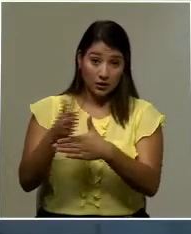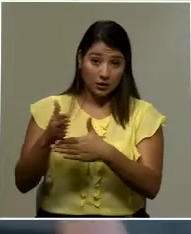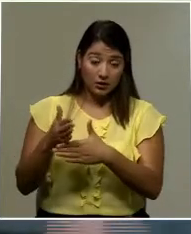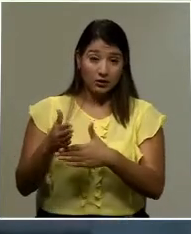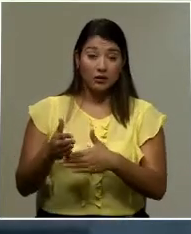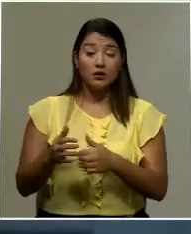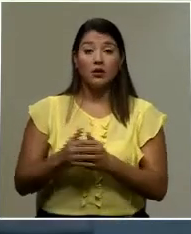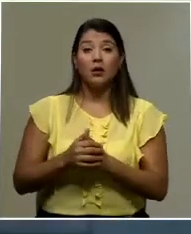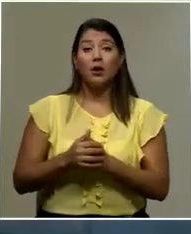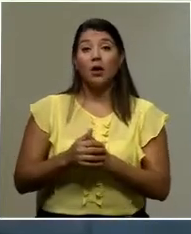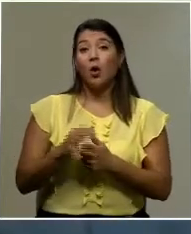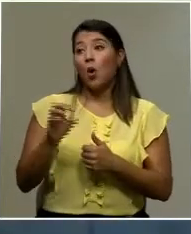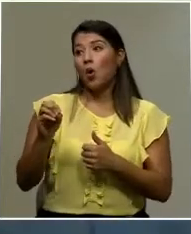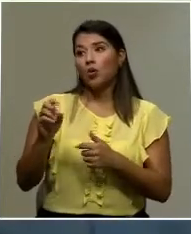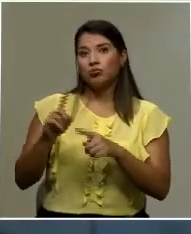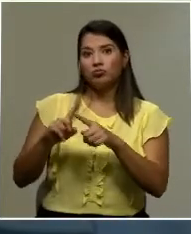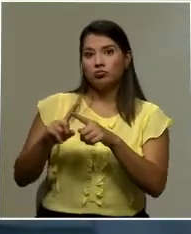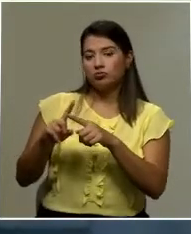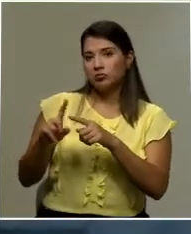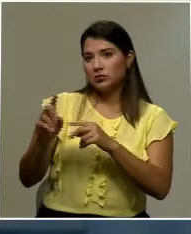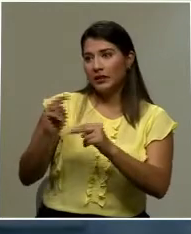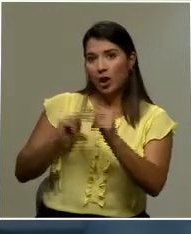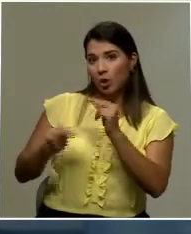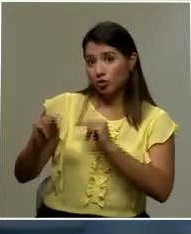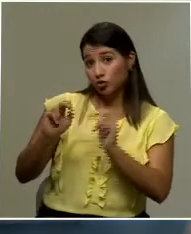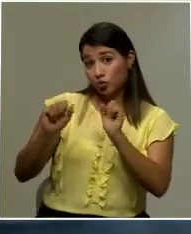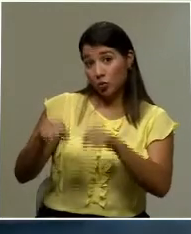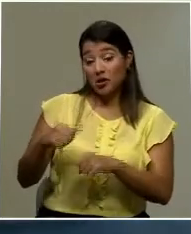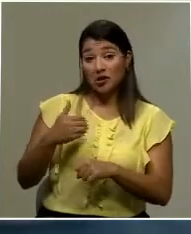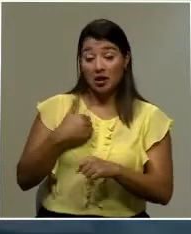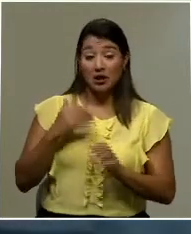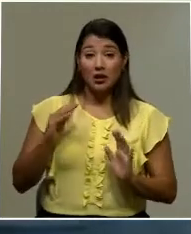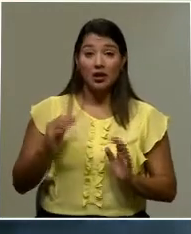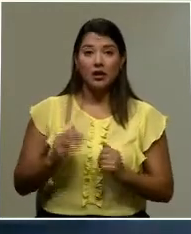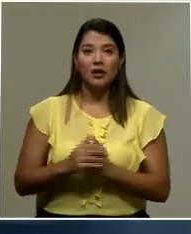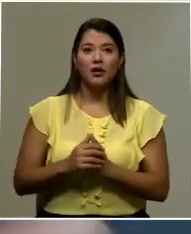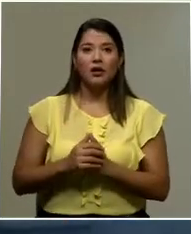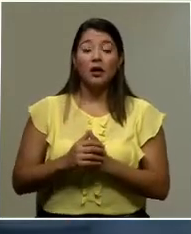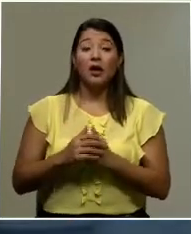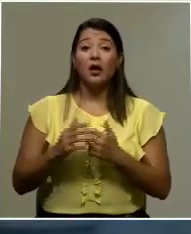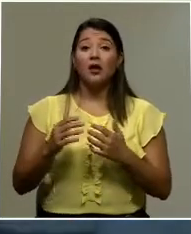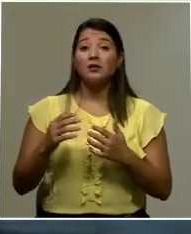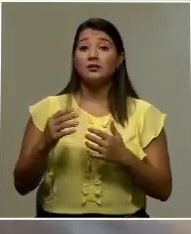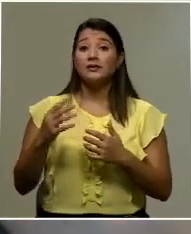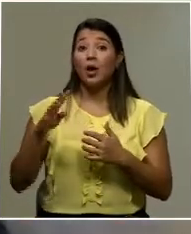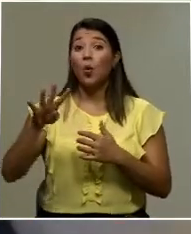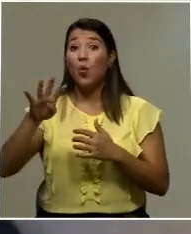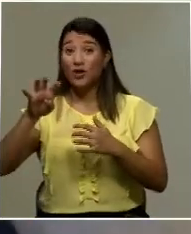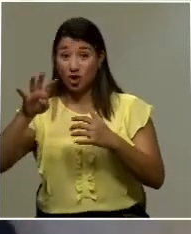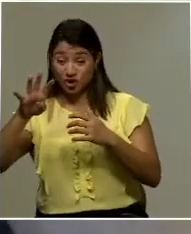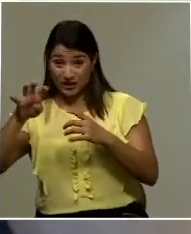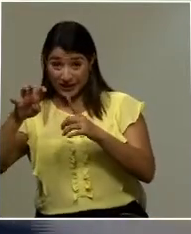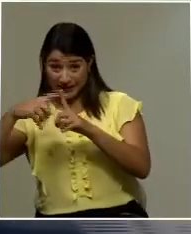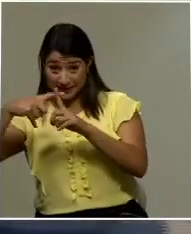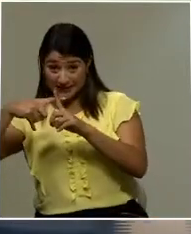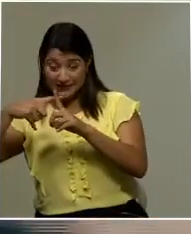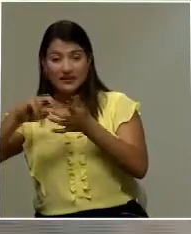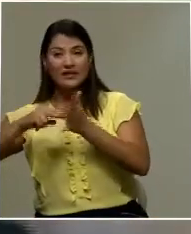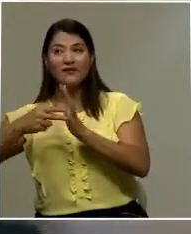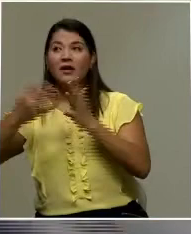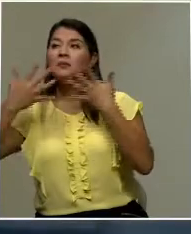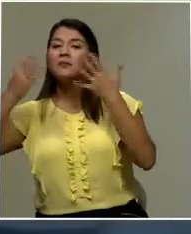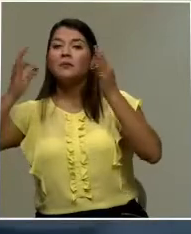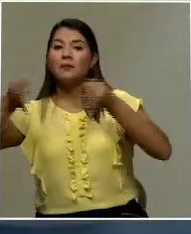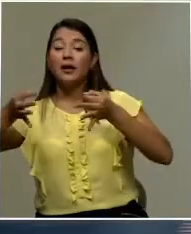varias escuelas o entre varios negocios. Y es una cosa muy útil. Como le digo, al aire libre hay 400, en mi respiración y en la de todos